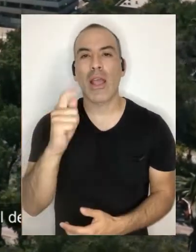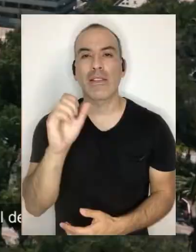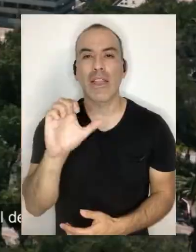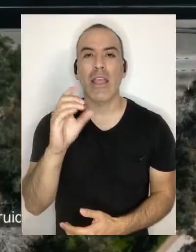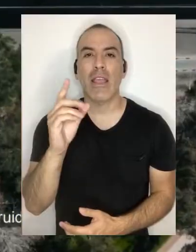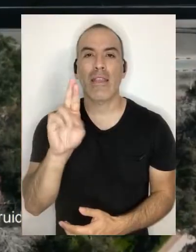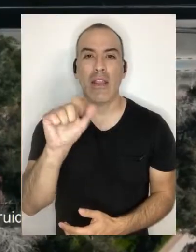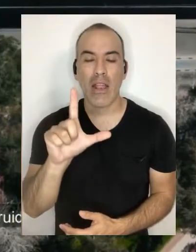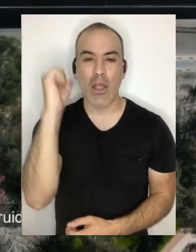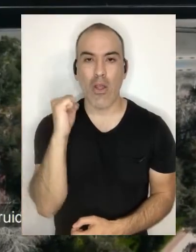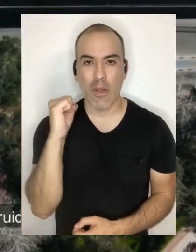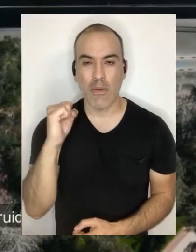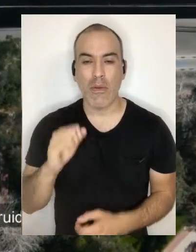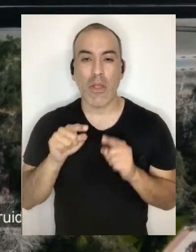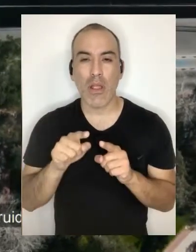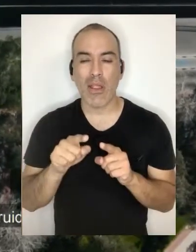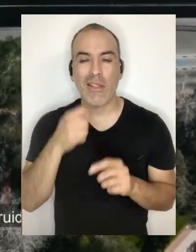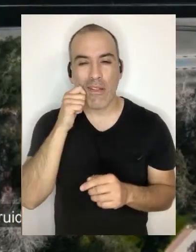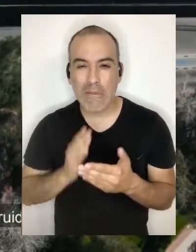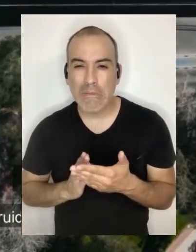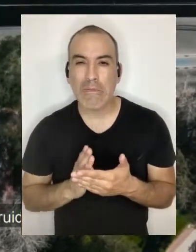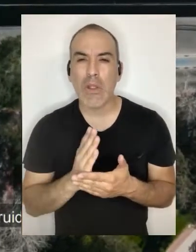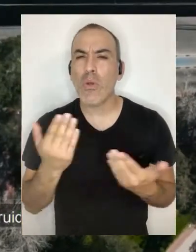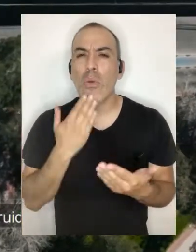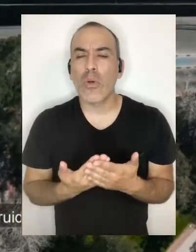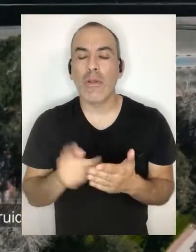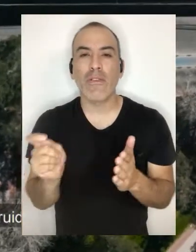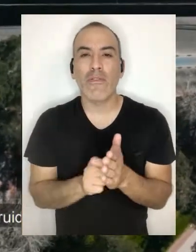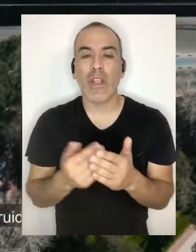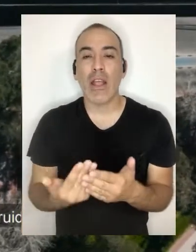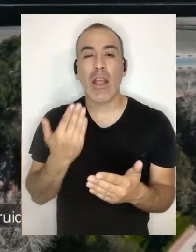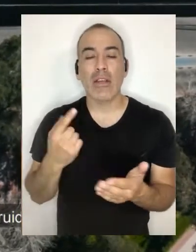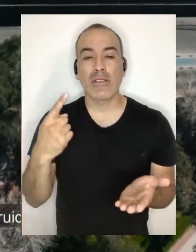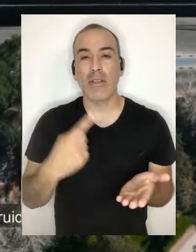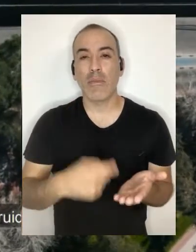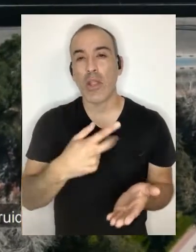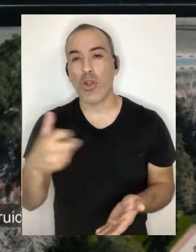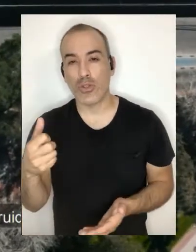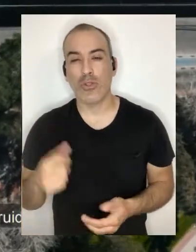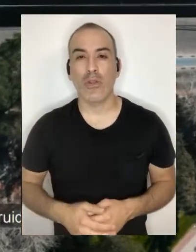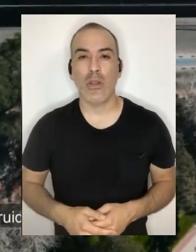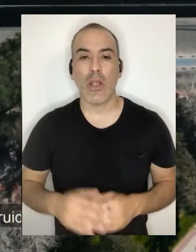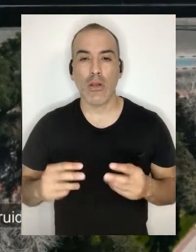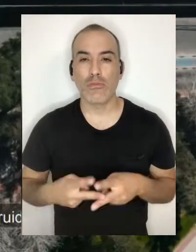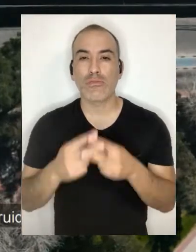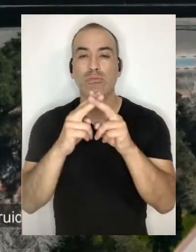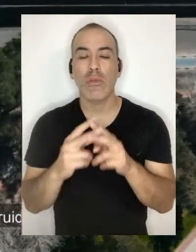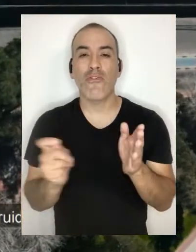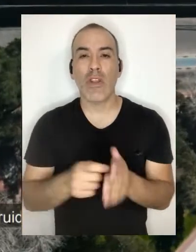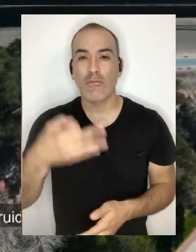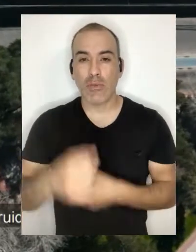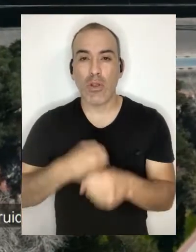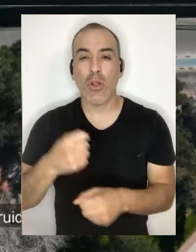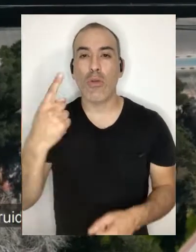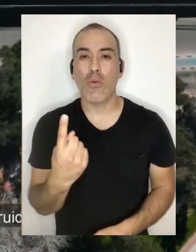de Copiapó, se comienza a perfilar antes del siglo XVIII, con el templo levantado el